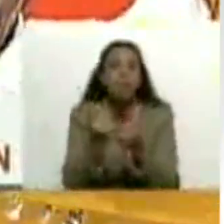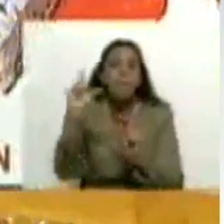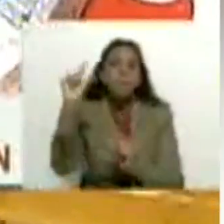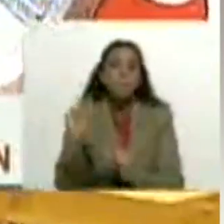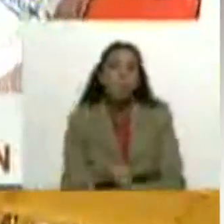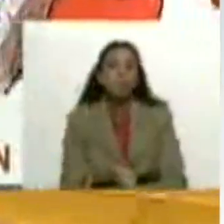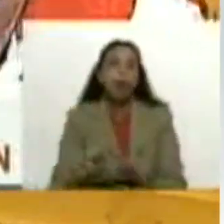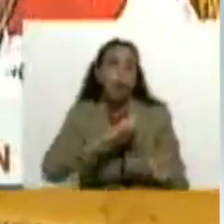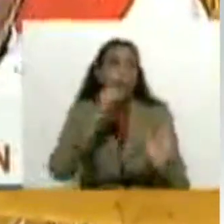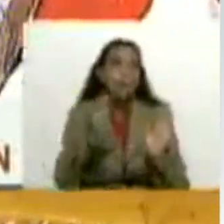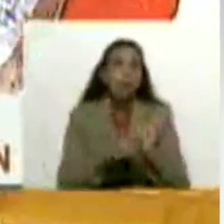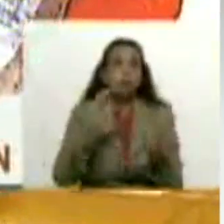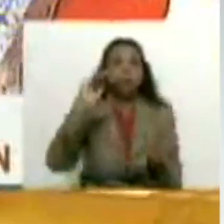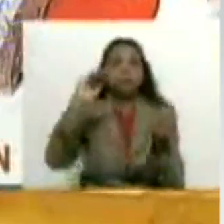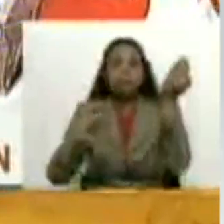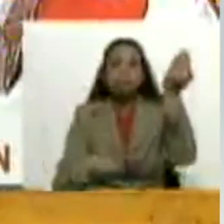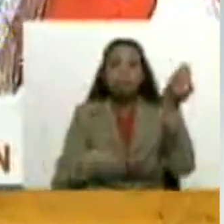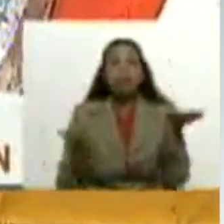es completamente